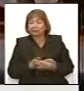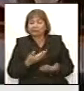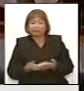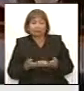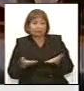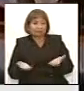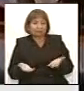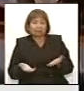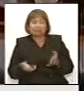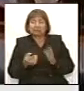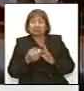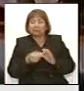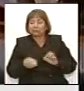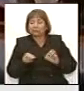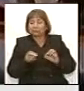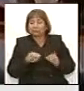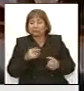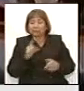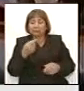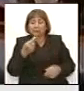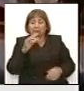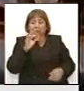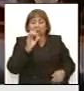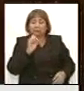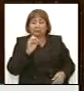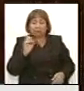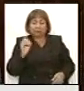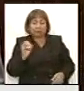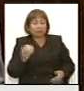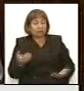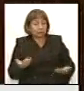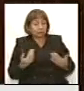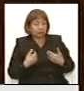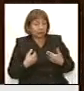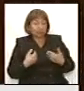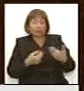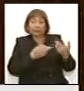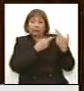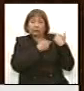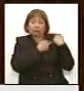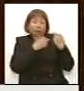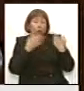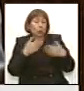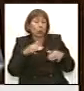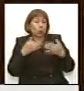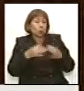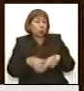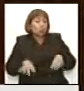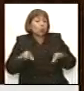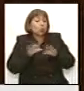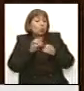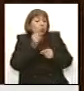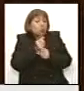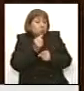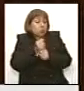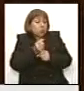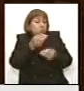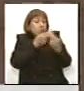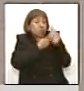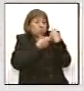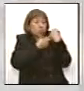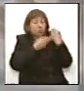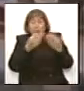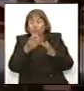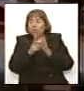del Parlamento desde 1980, teniendo a su cargo funciones importantes ligadas al